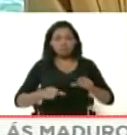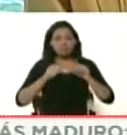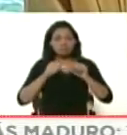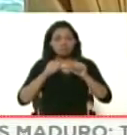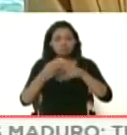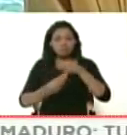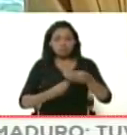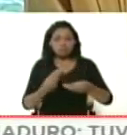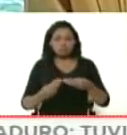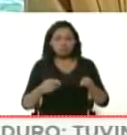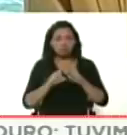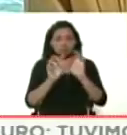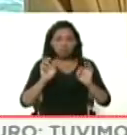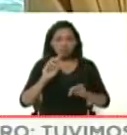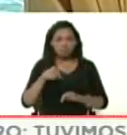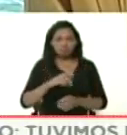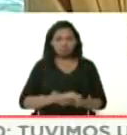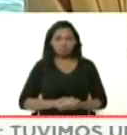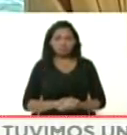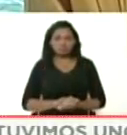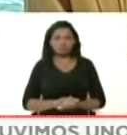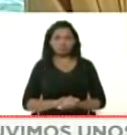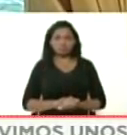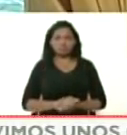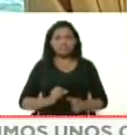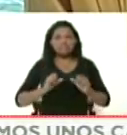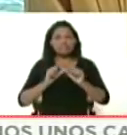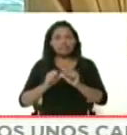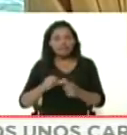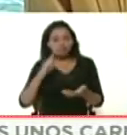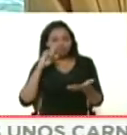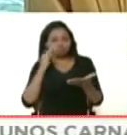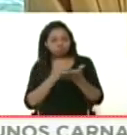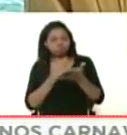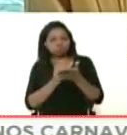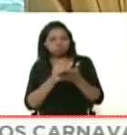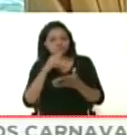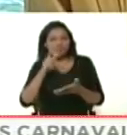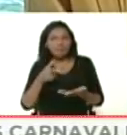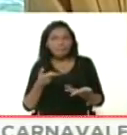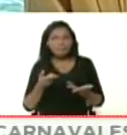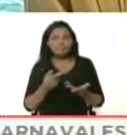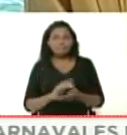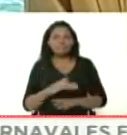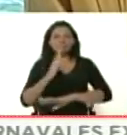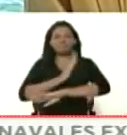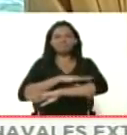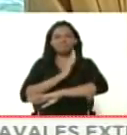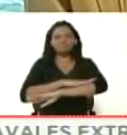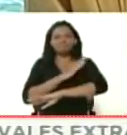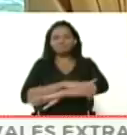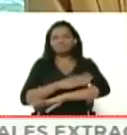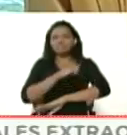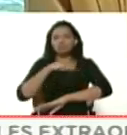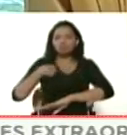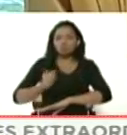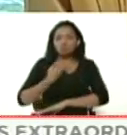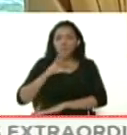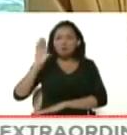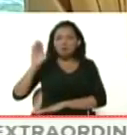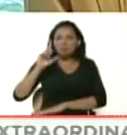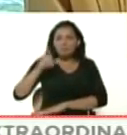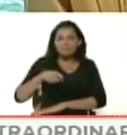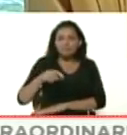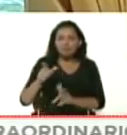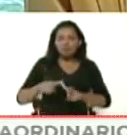haciendo, ¿sí?, para seguir comprobando el carácter de nuestro país,